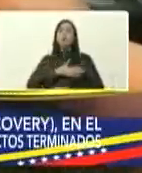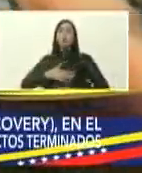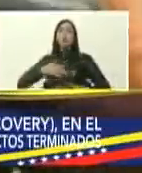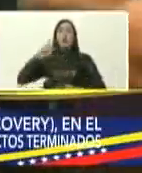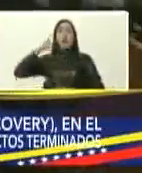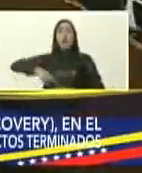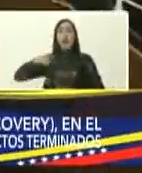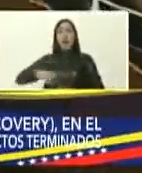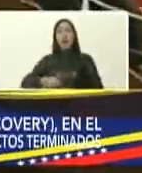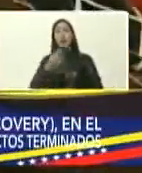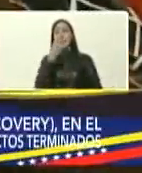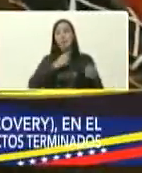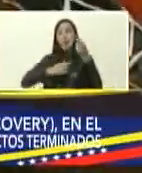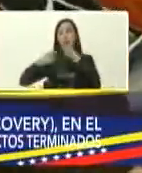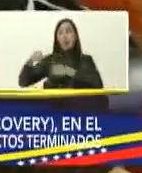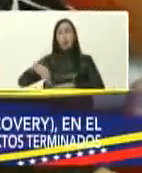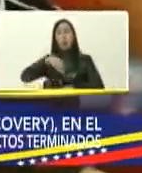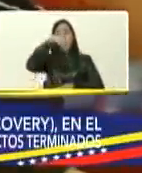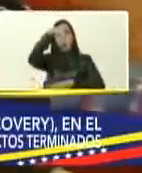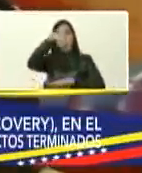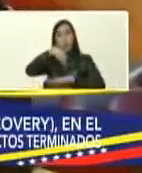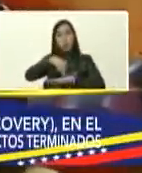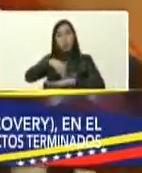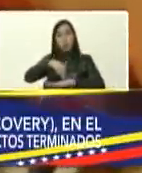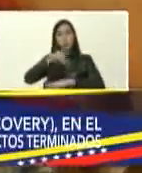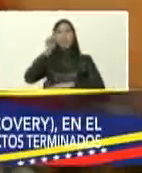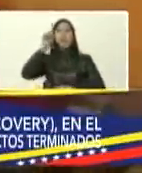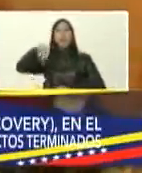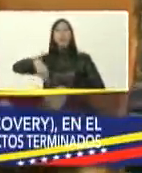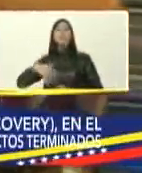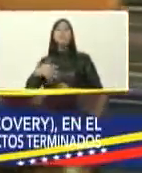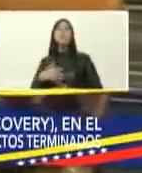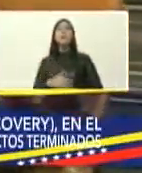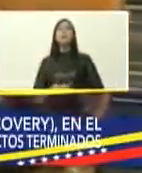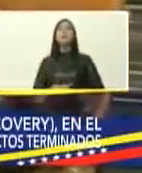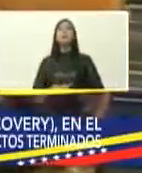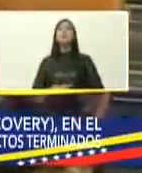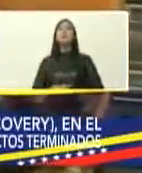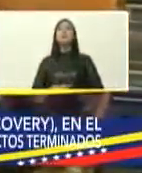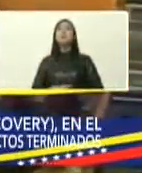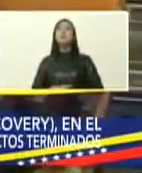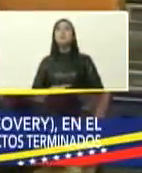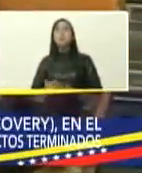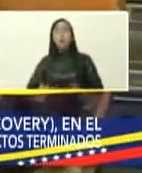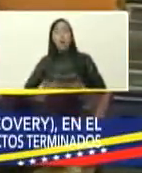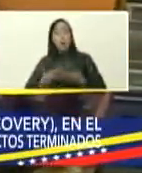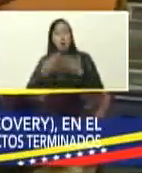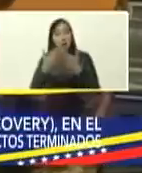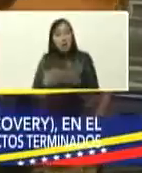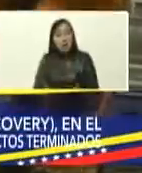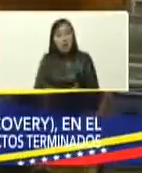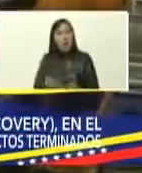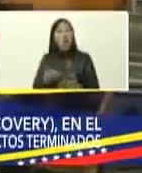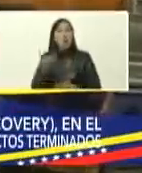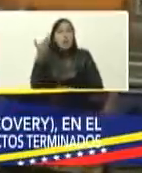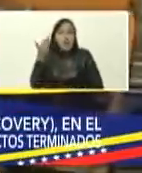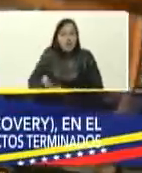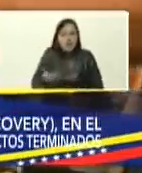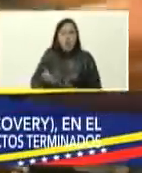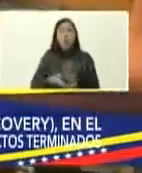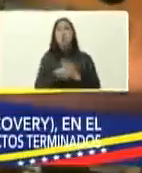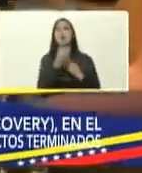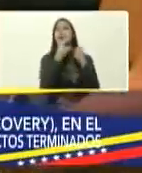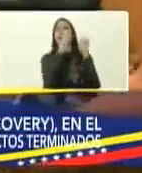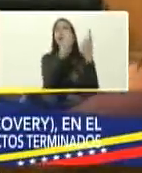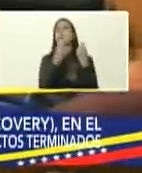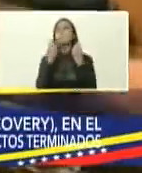del mercado nacional. Y también vamos ahora a dar, o estamos ya dando el salto importante, que es la exportación,